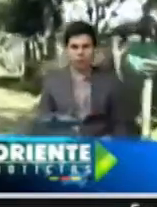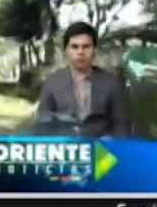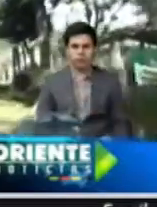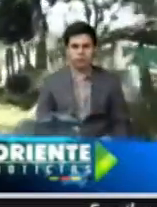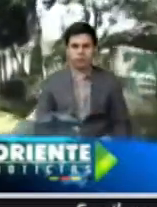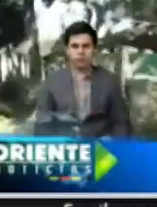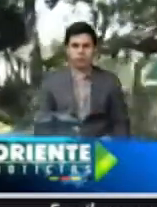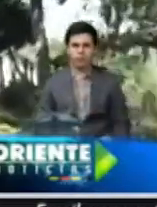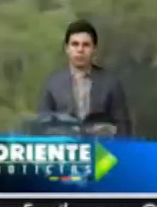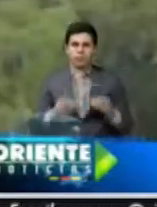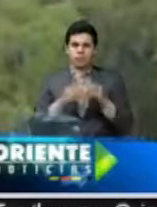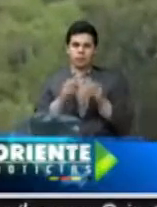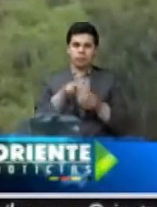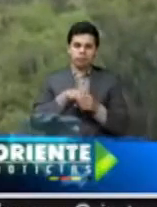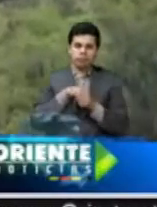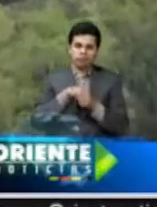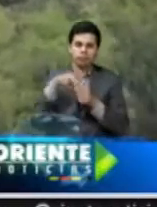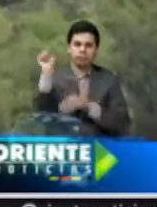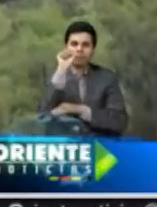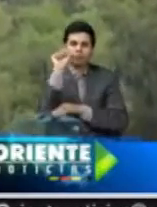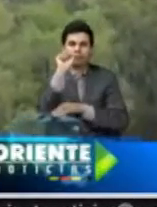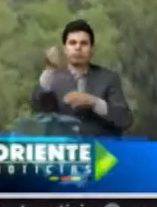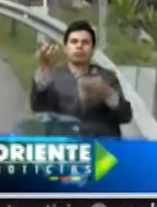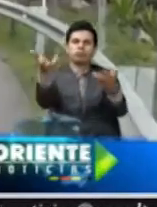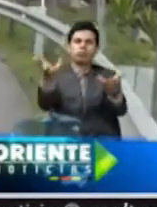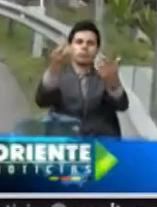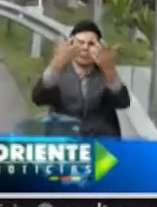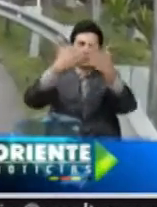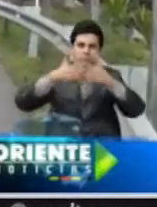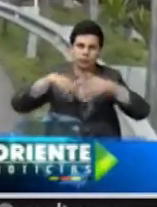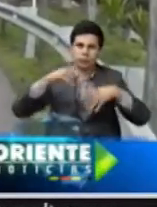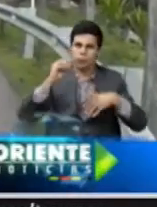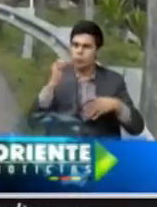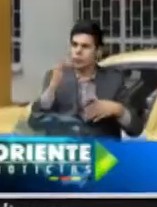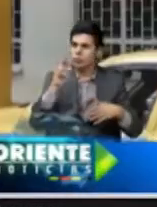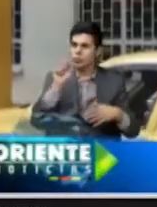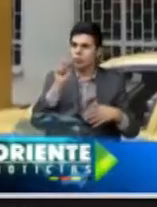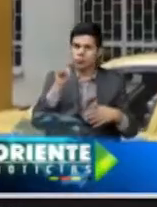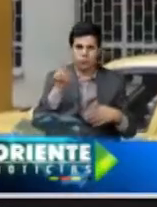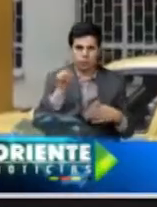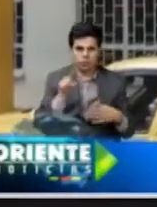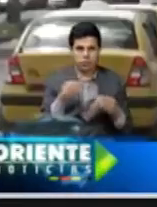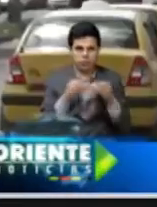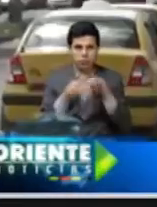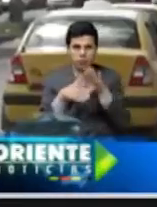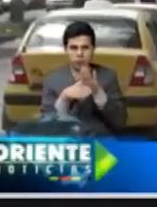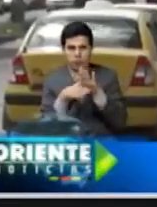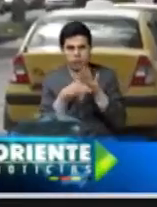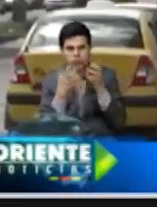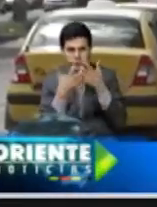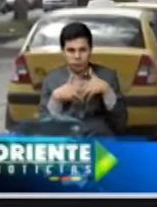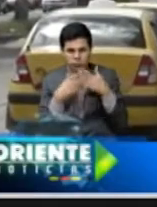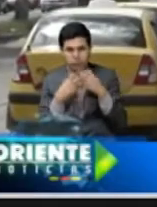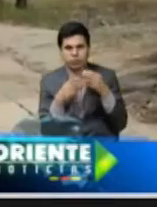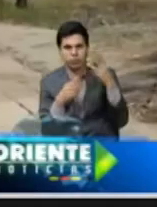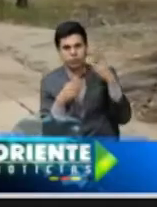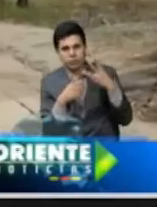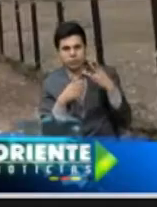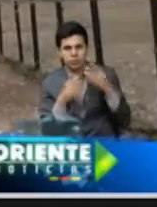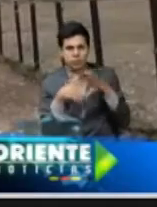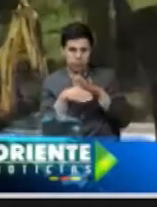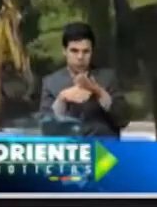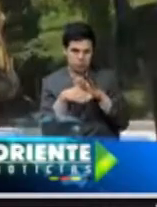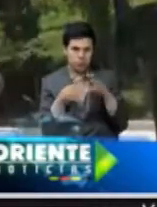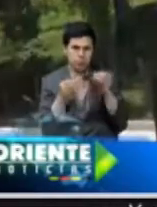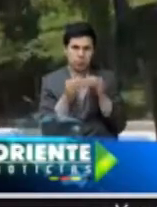En materia de transporte, Málaga cuenta con empresas como Cotrans y 3 empresas de taxis urbanos e intermunicipales y la llegada